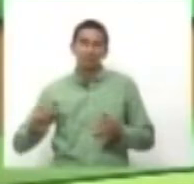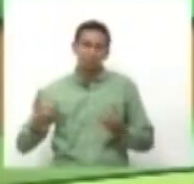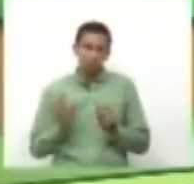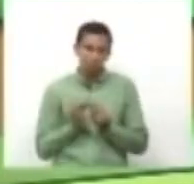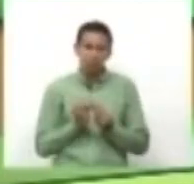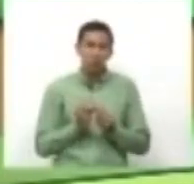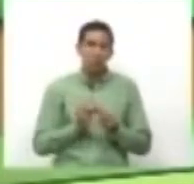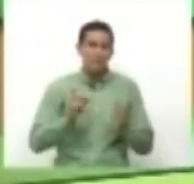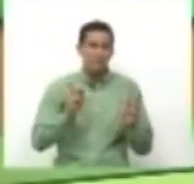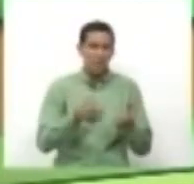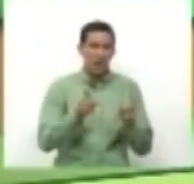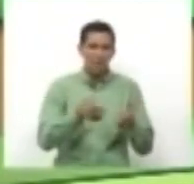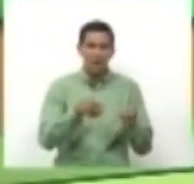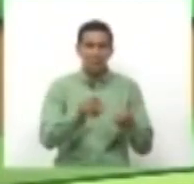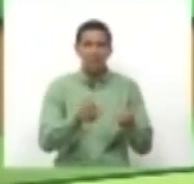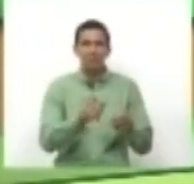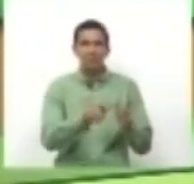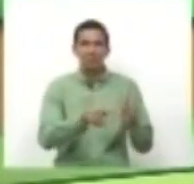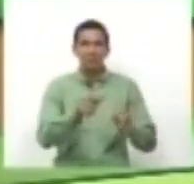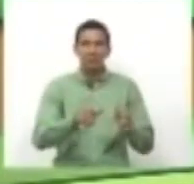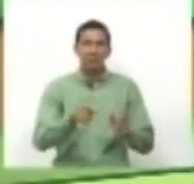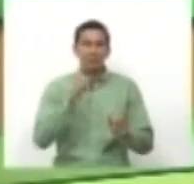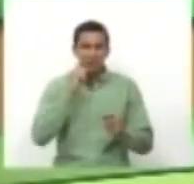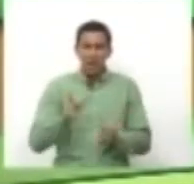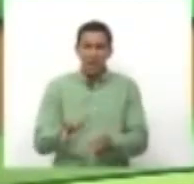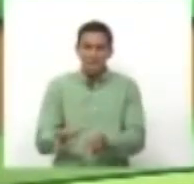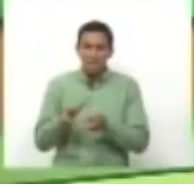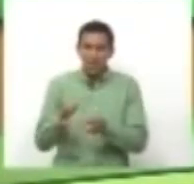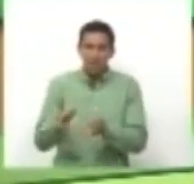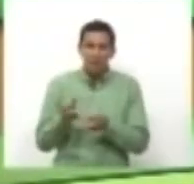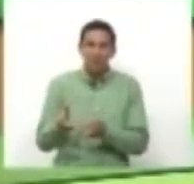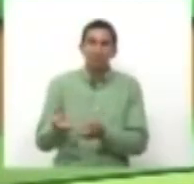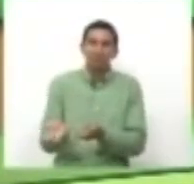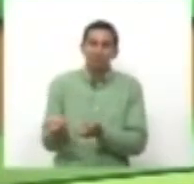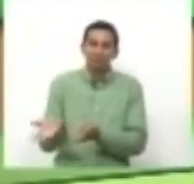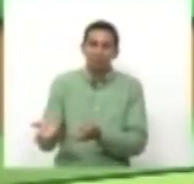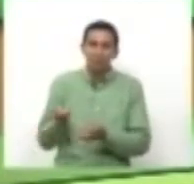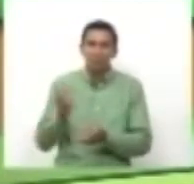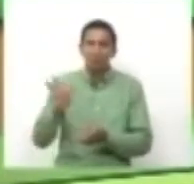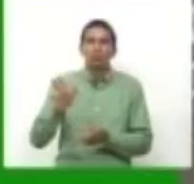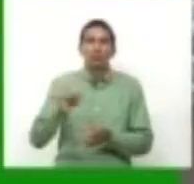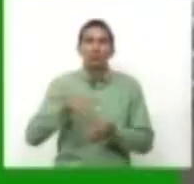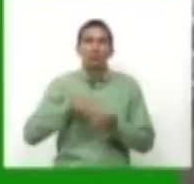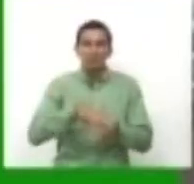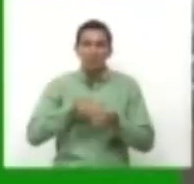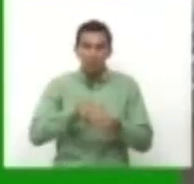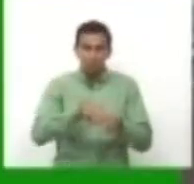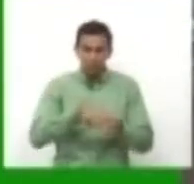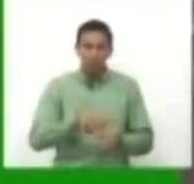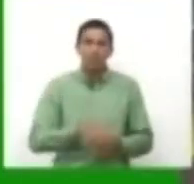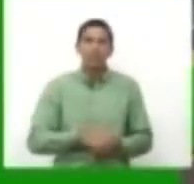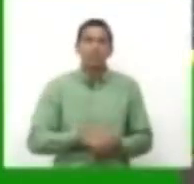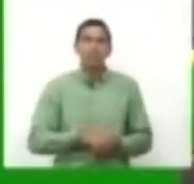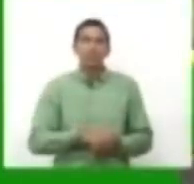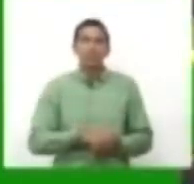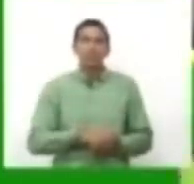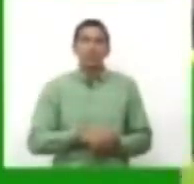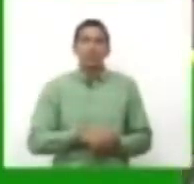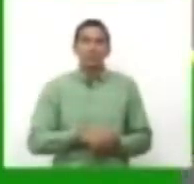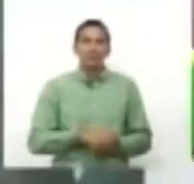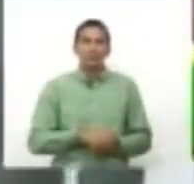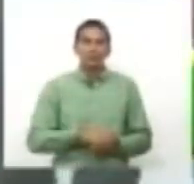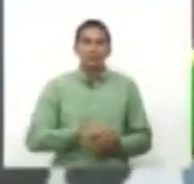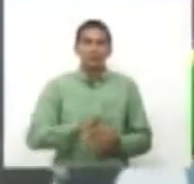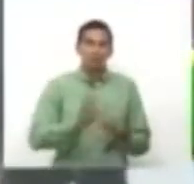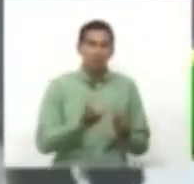bandas delincuenciales quienes se dedicaban a extorsionar al gremio transportador en esta región. En operativos realizados en forma conjunta